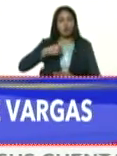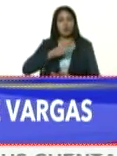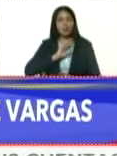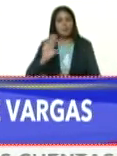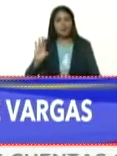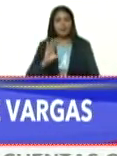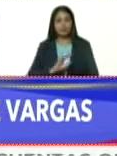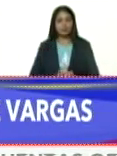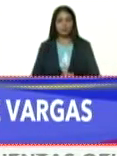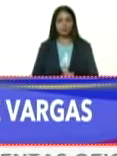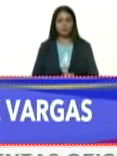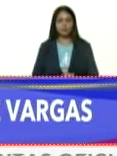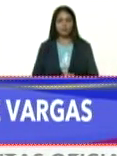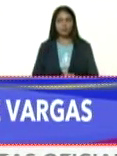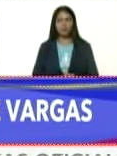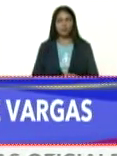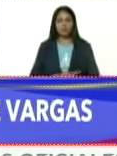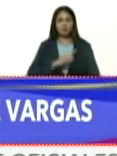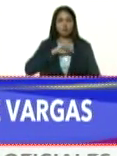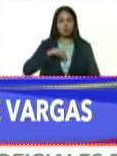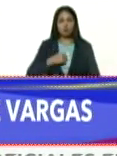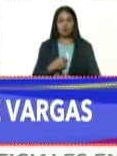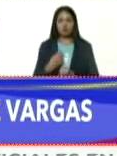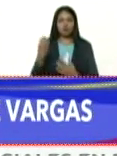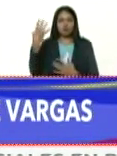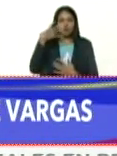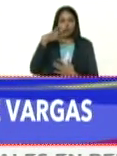patria. Nos llenemos de su luz,